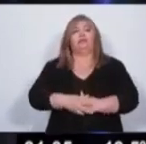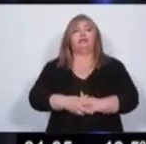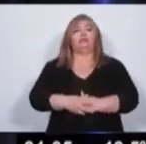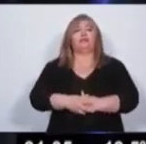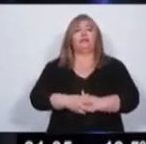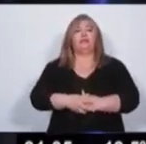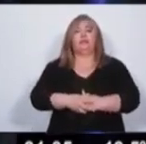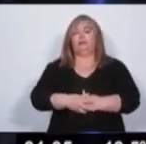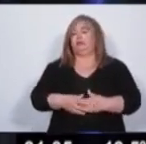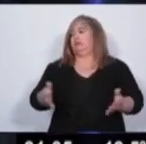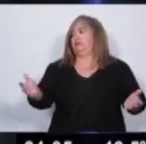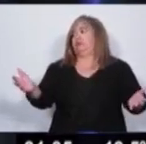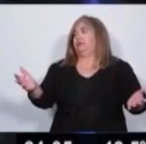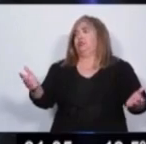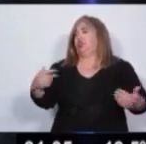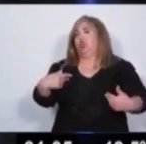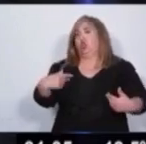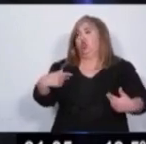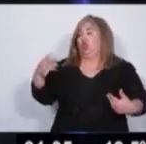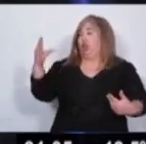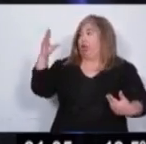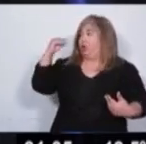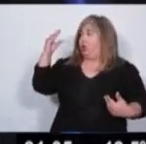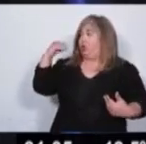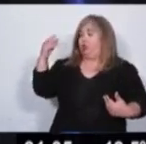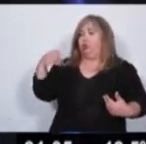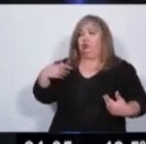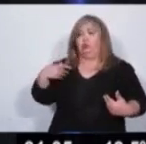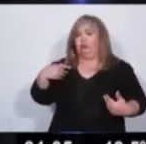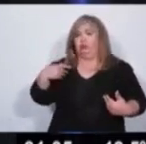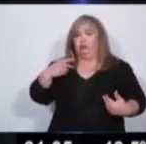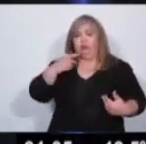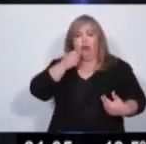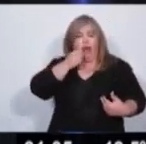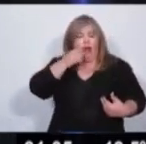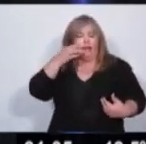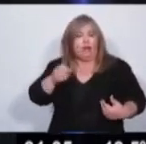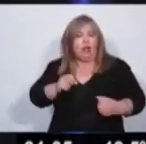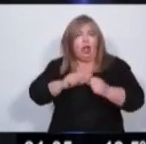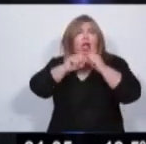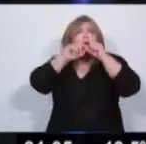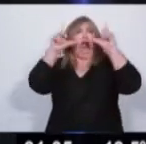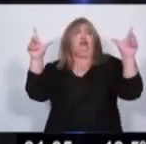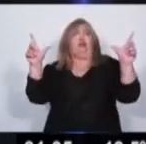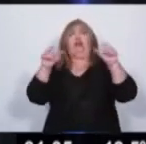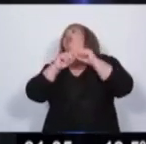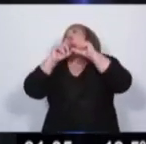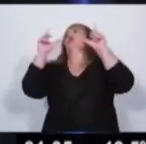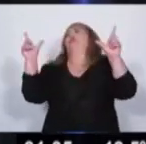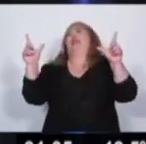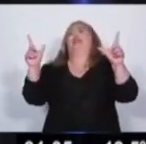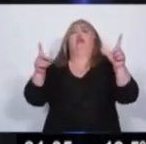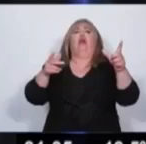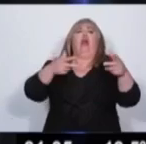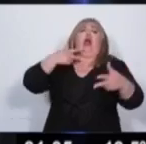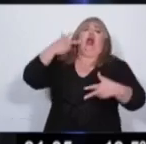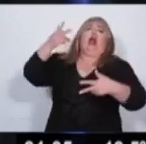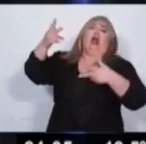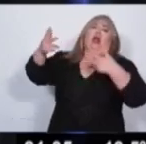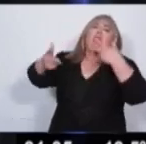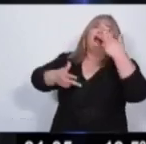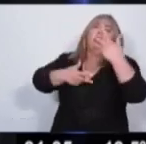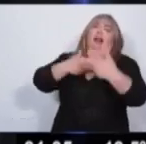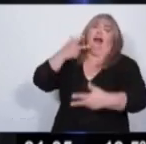la verdad que cuando los escucho me siguen sorprendiendo puro diagnóstico pura charlatanería señores